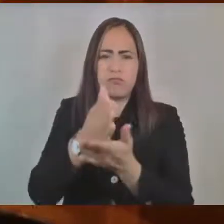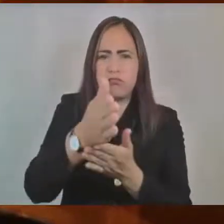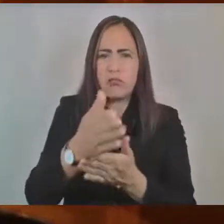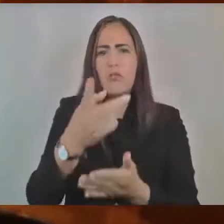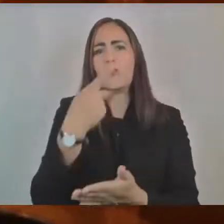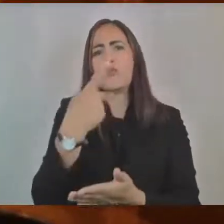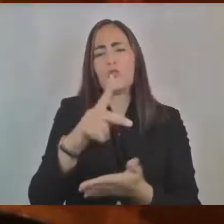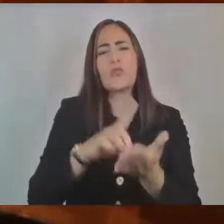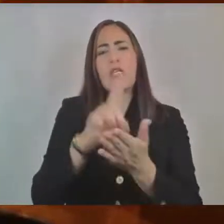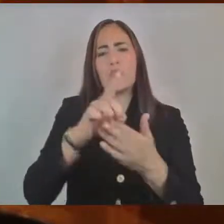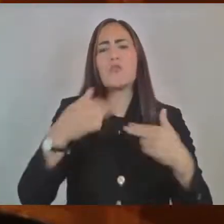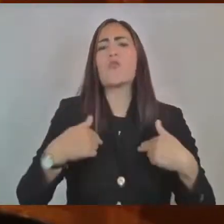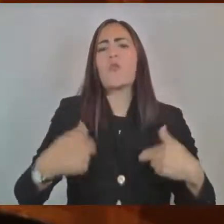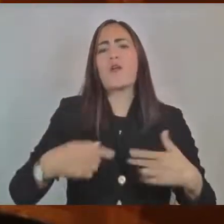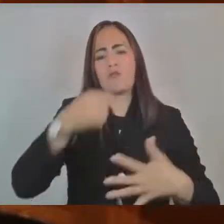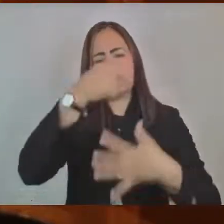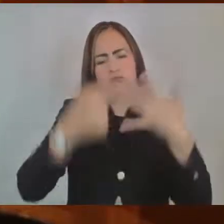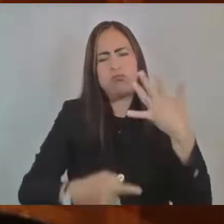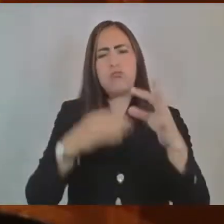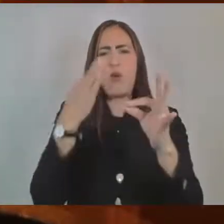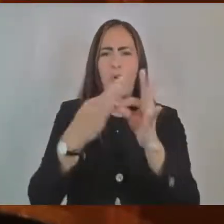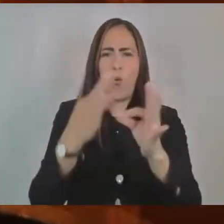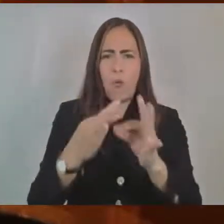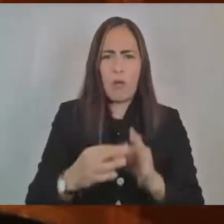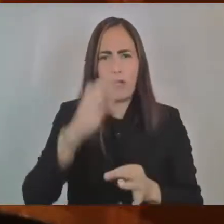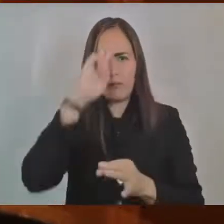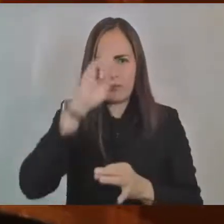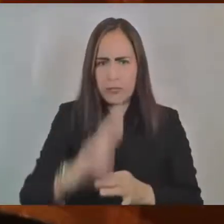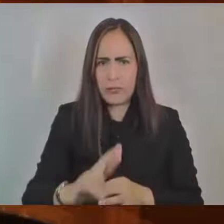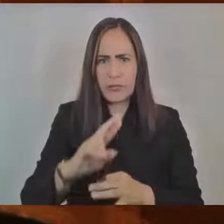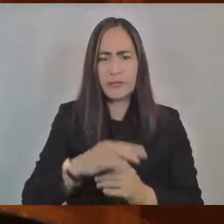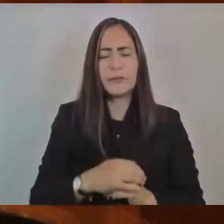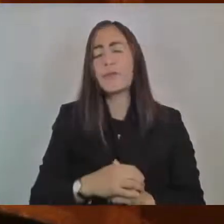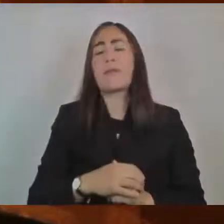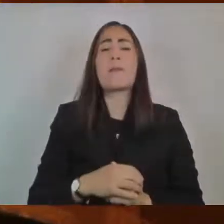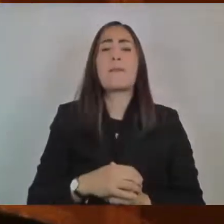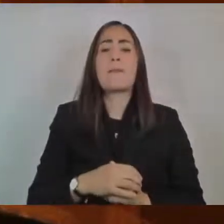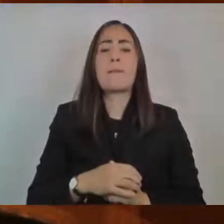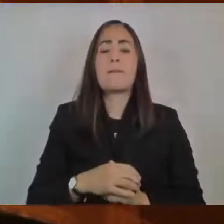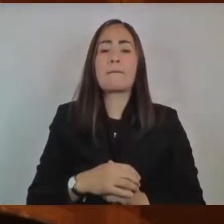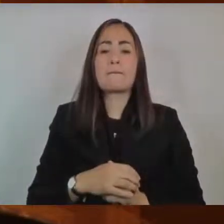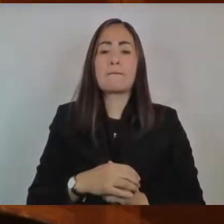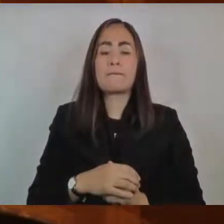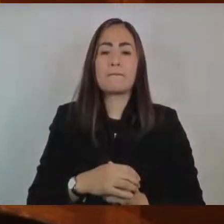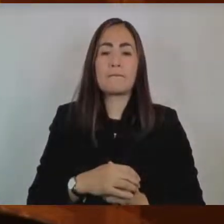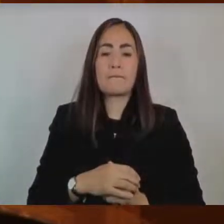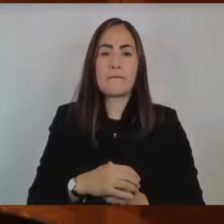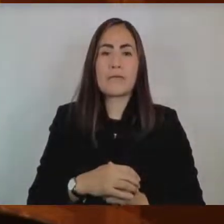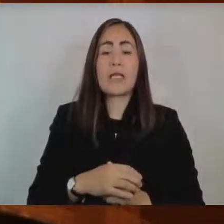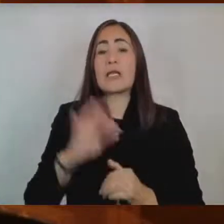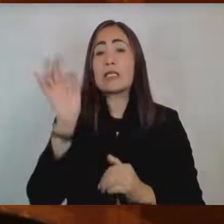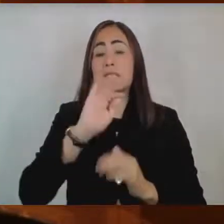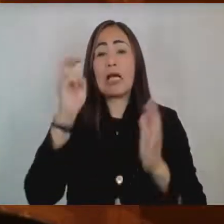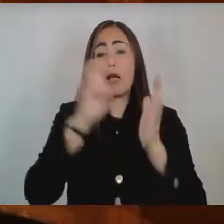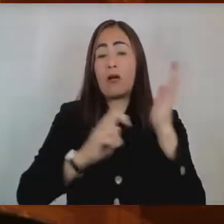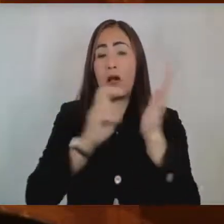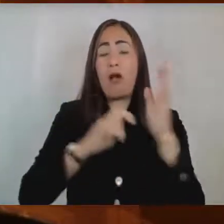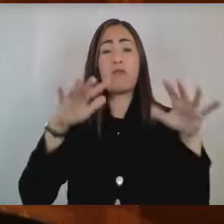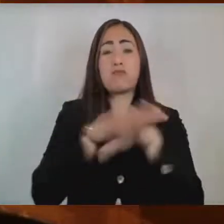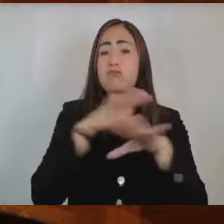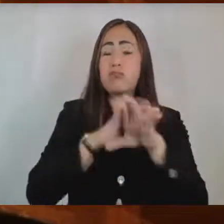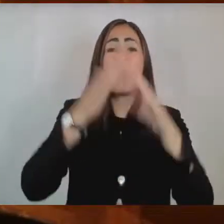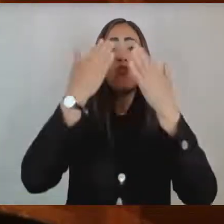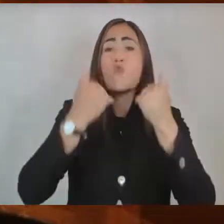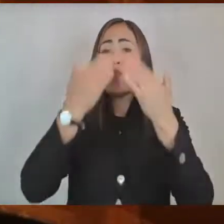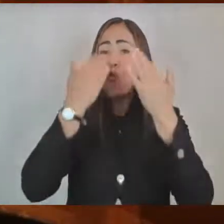de los derechos humanos. Por lo tanto, el hecho que no se realicen los ajustes y los procedimientos